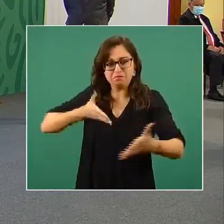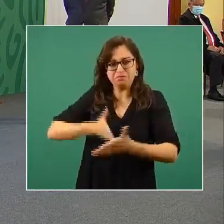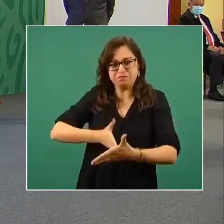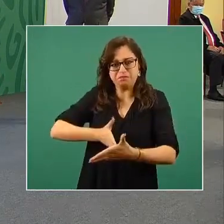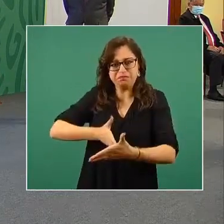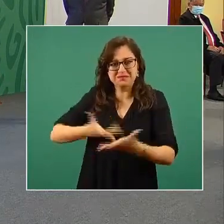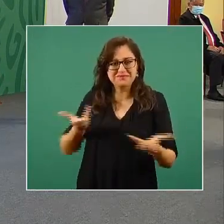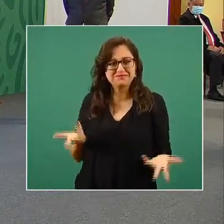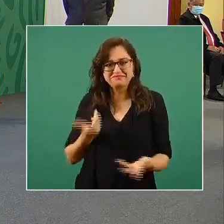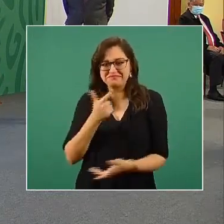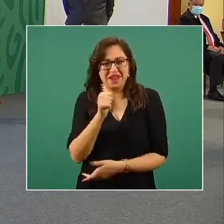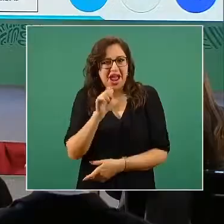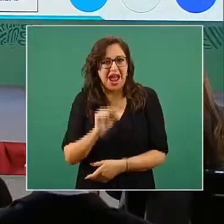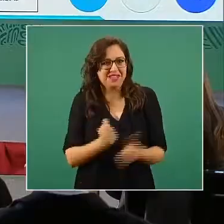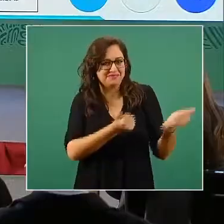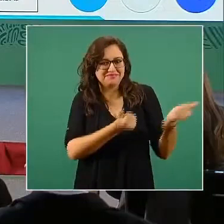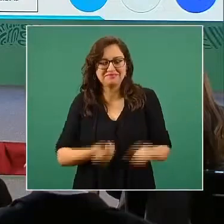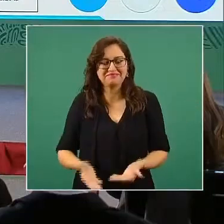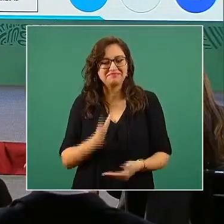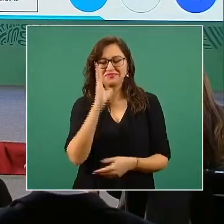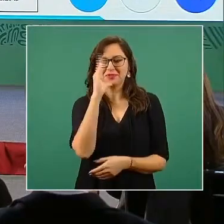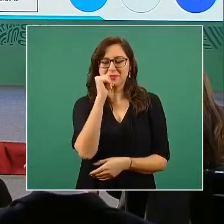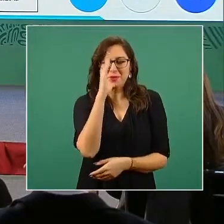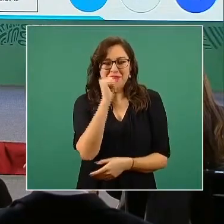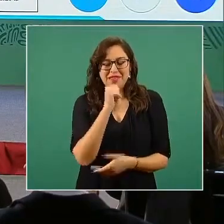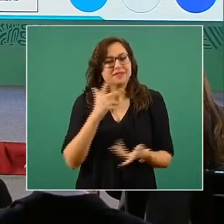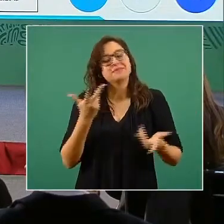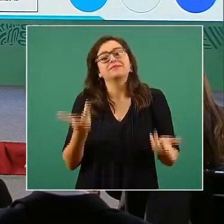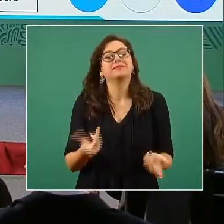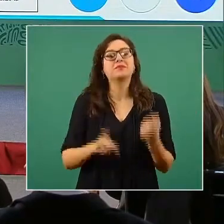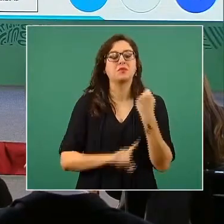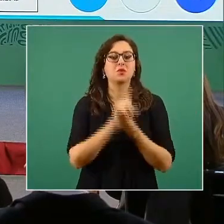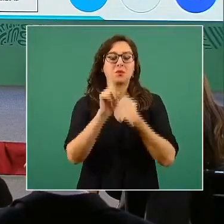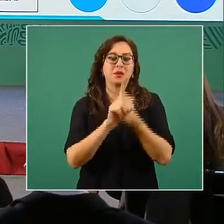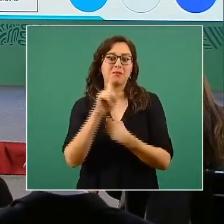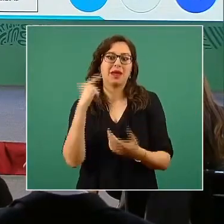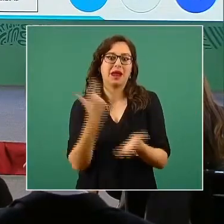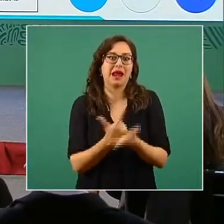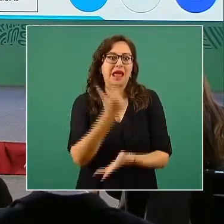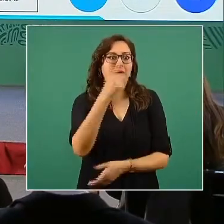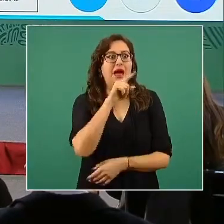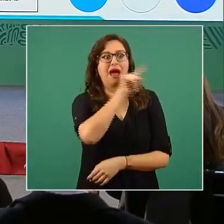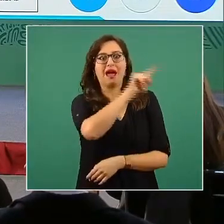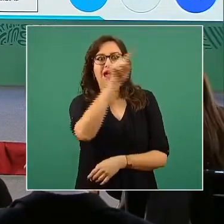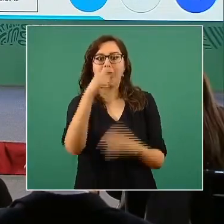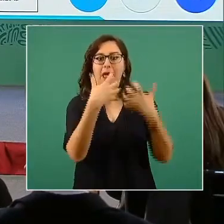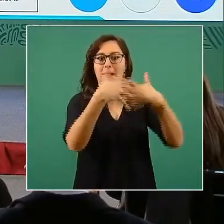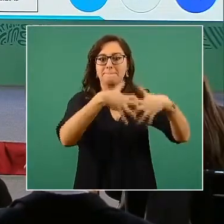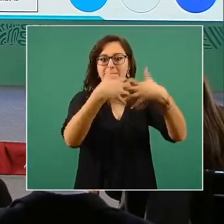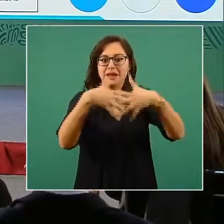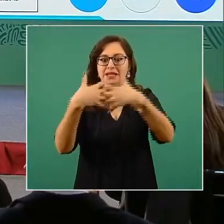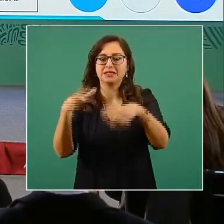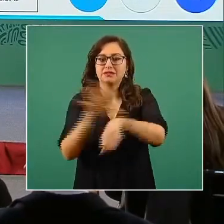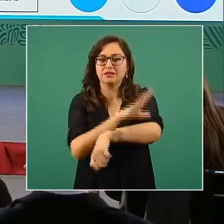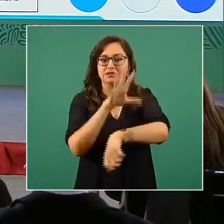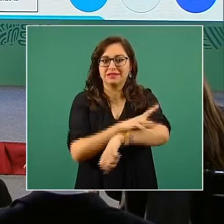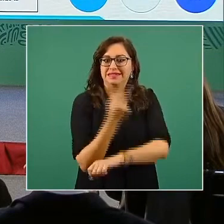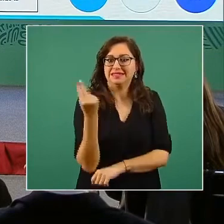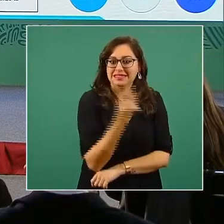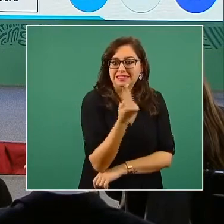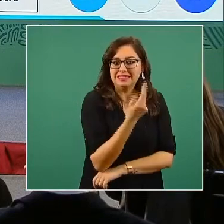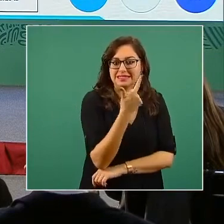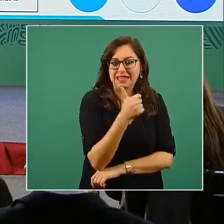ductos, y eso dio lugar a una afectación sin precedentes en centrales de generación, y obviamente